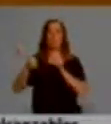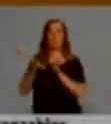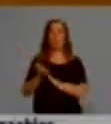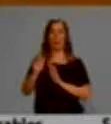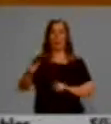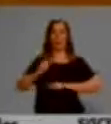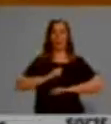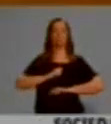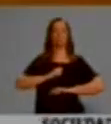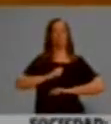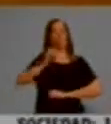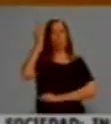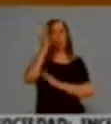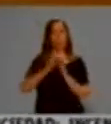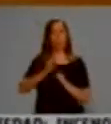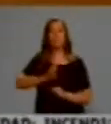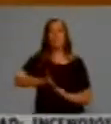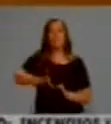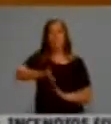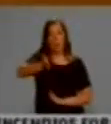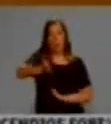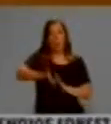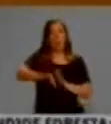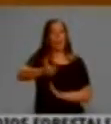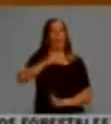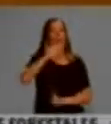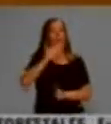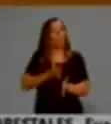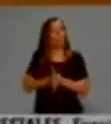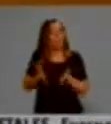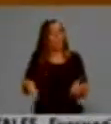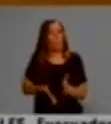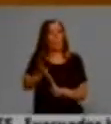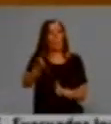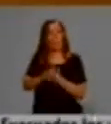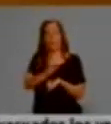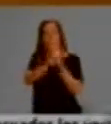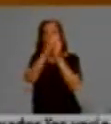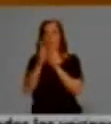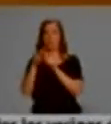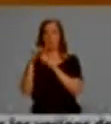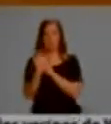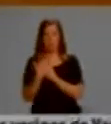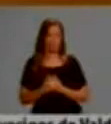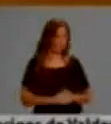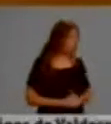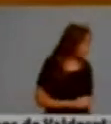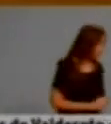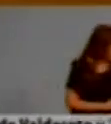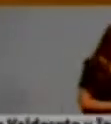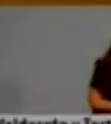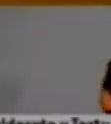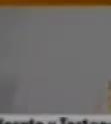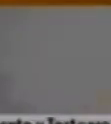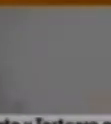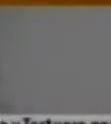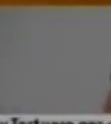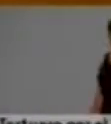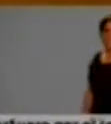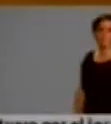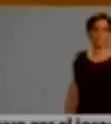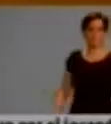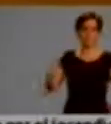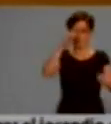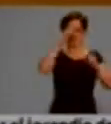podemos calificarlos como indicios alentadores de un cambio de tendencia. Es evidente que son datos que